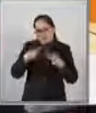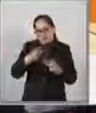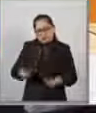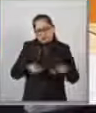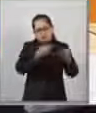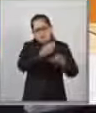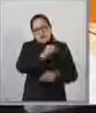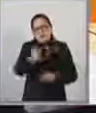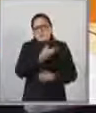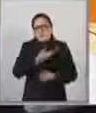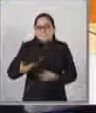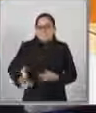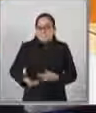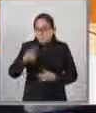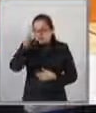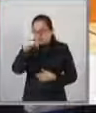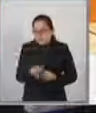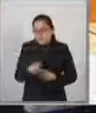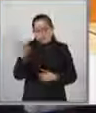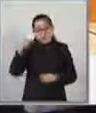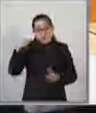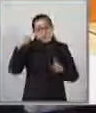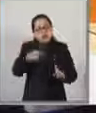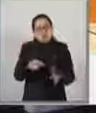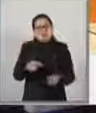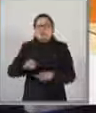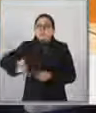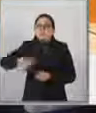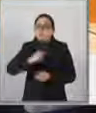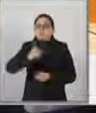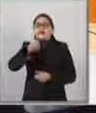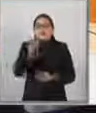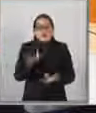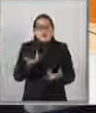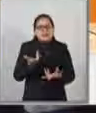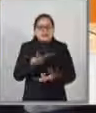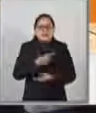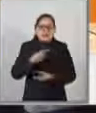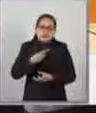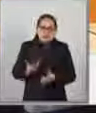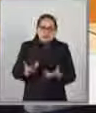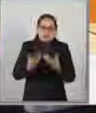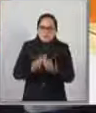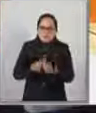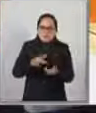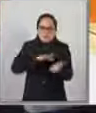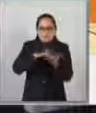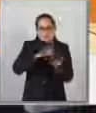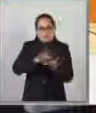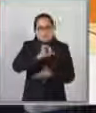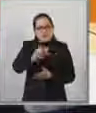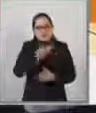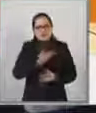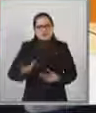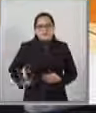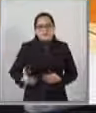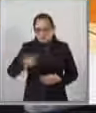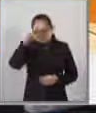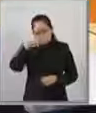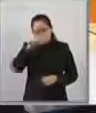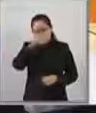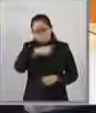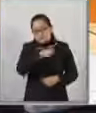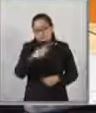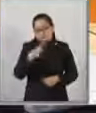Ejecutivo Federal, en el mayor ánimo de acompañar al presidente de la República a que cuente con